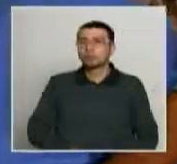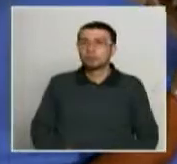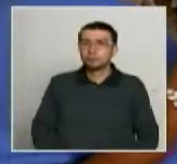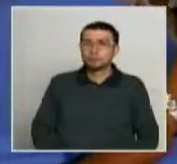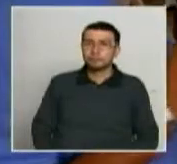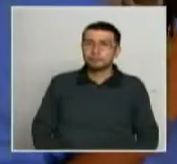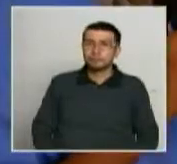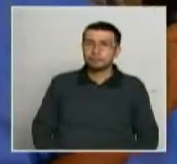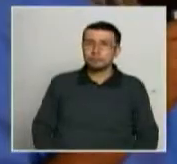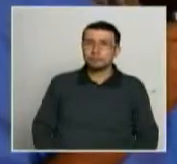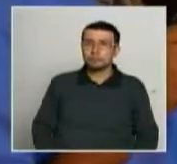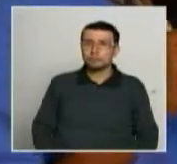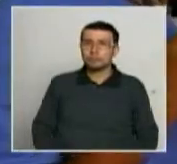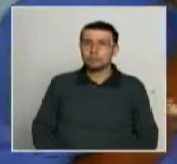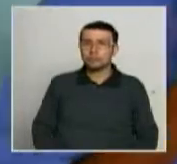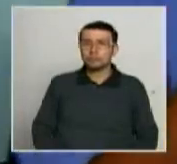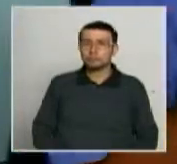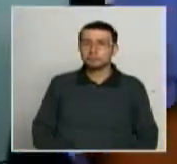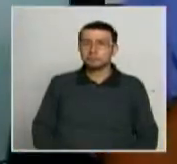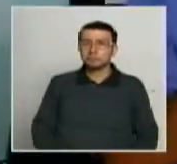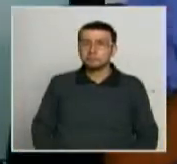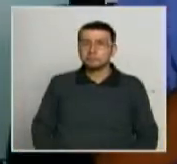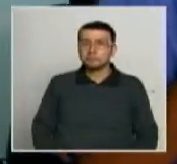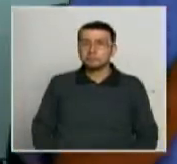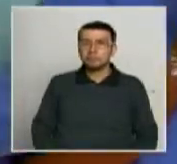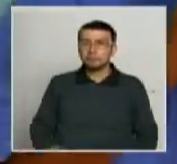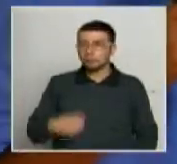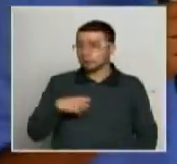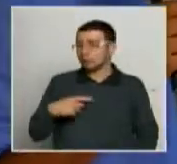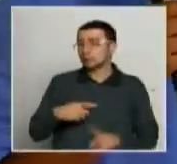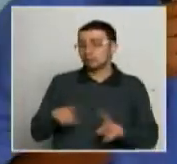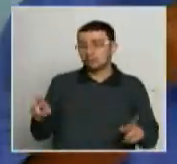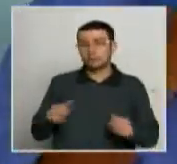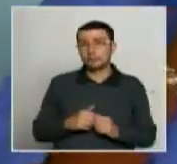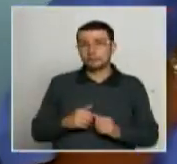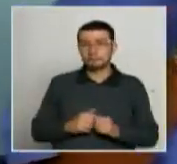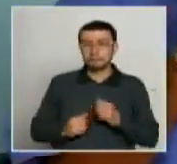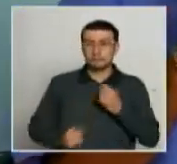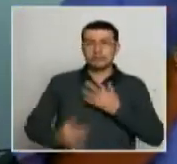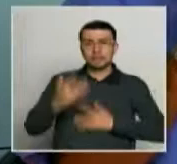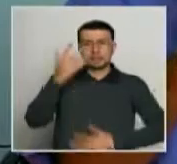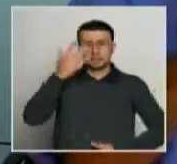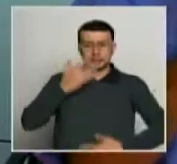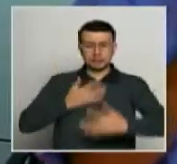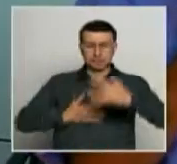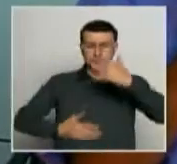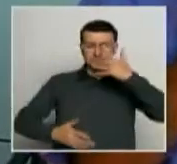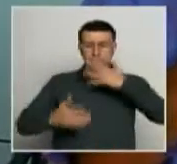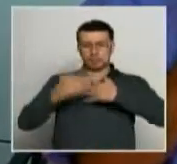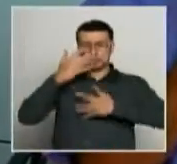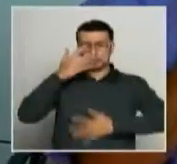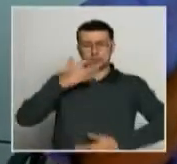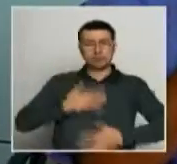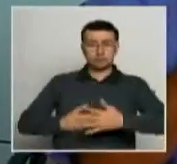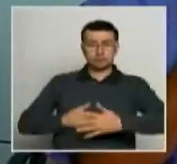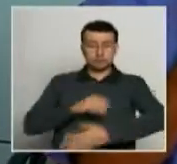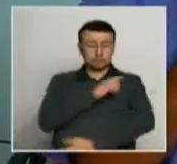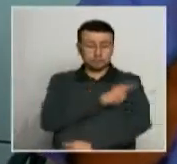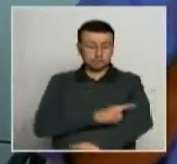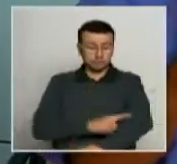La diferencia, bueno, hay dos sistemas vasculares a nivel del organismo, que son las arterias y las